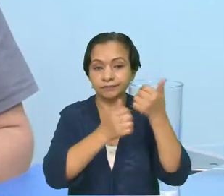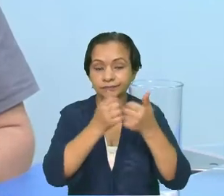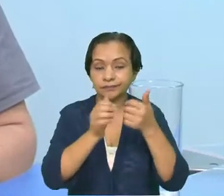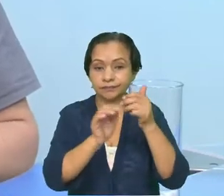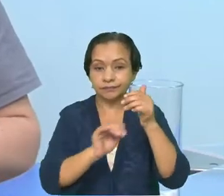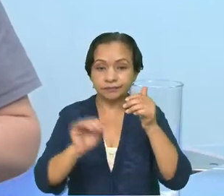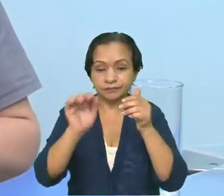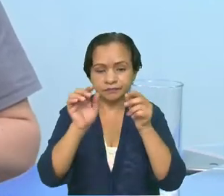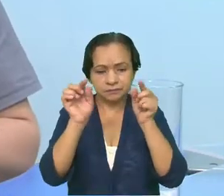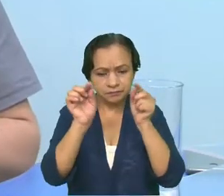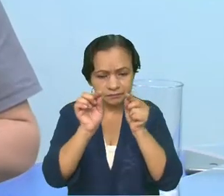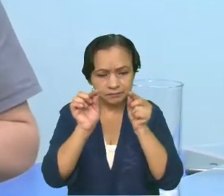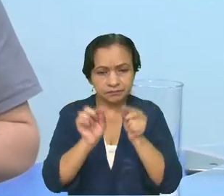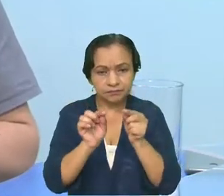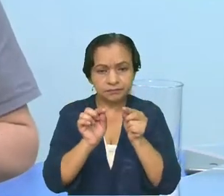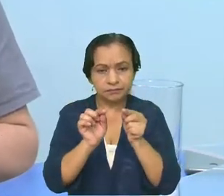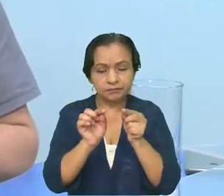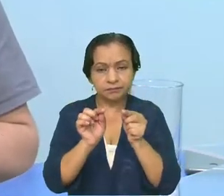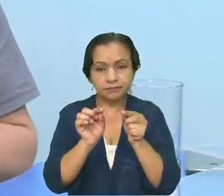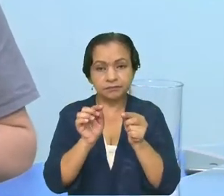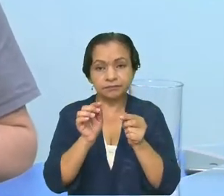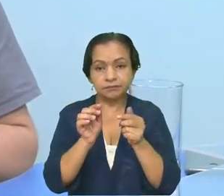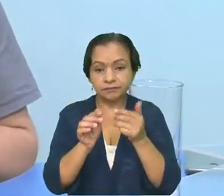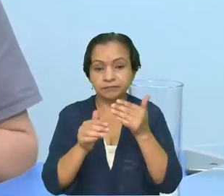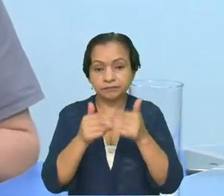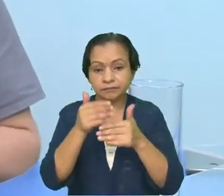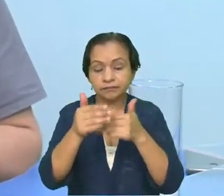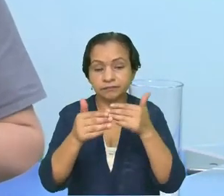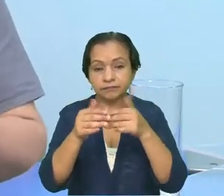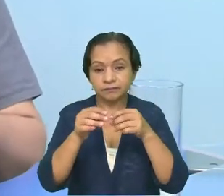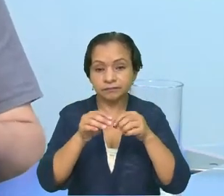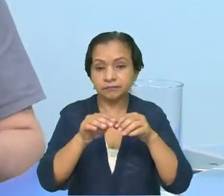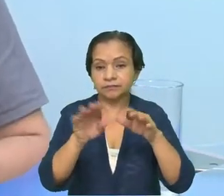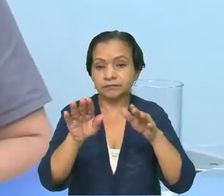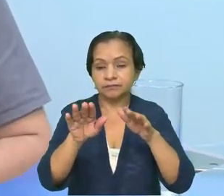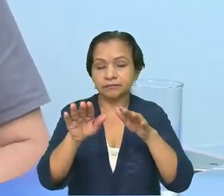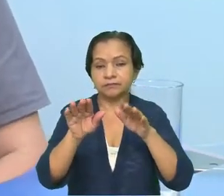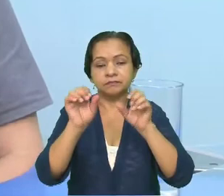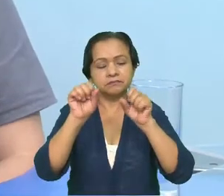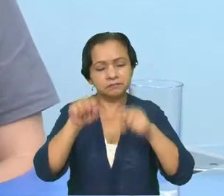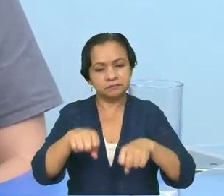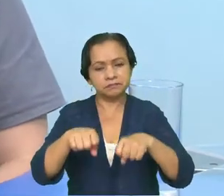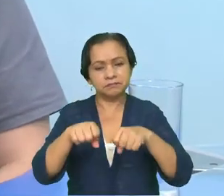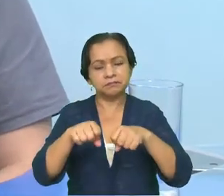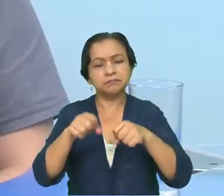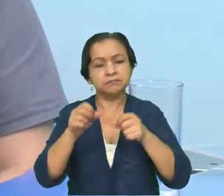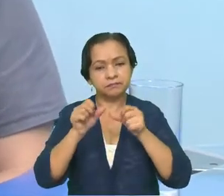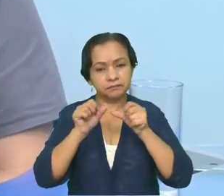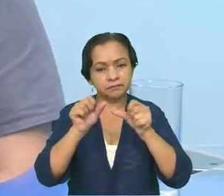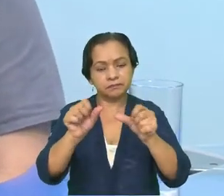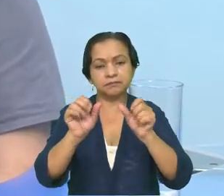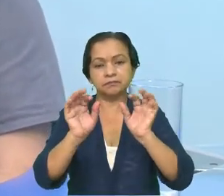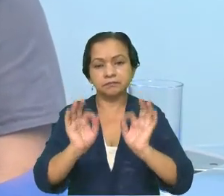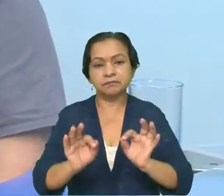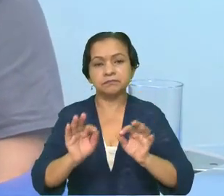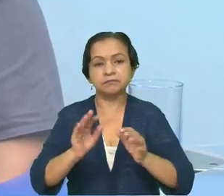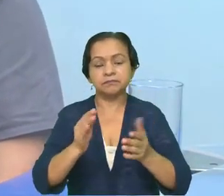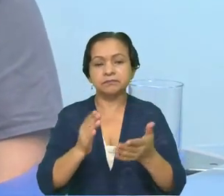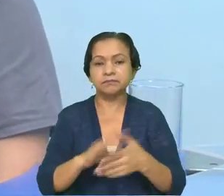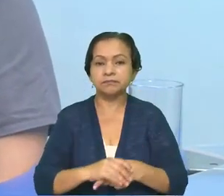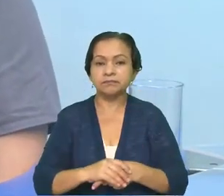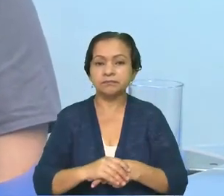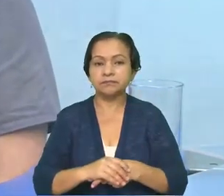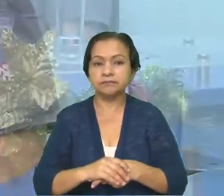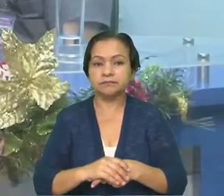más pequeñas, y entre menos cronifican esas lesiones, tiene mayor posibilidad de recuperación.